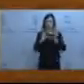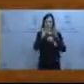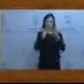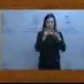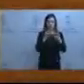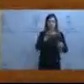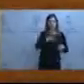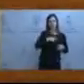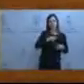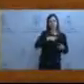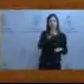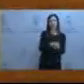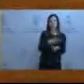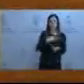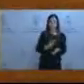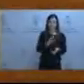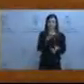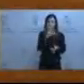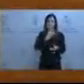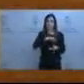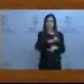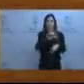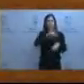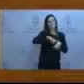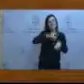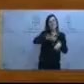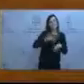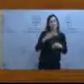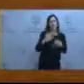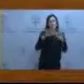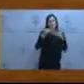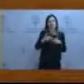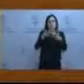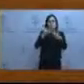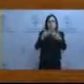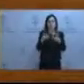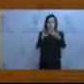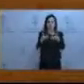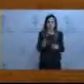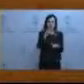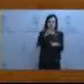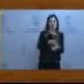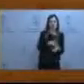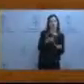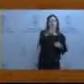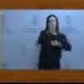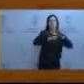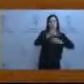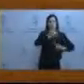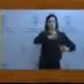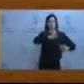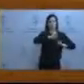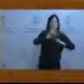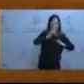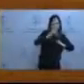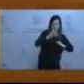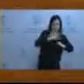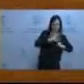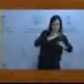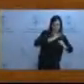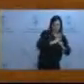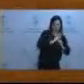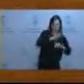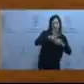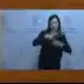Y si dejamos pasar cada minuto que va pasando entre que ocurre la fibrilación y que se produce la